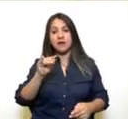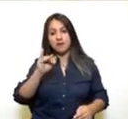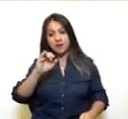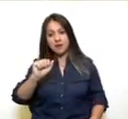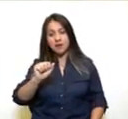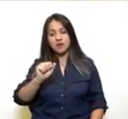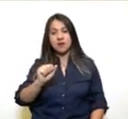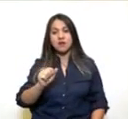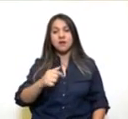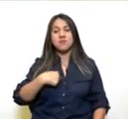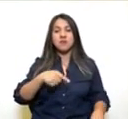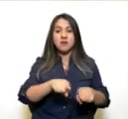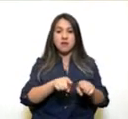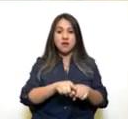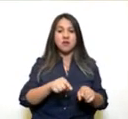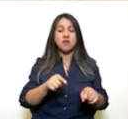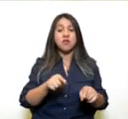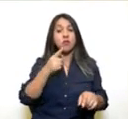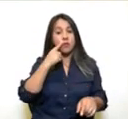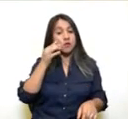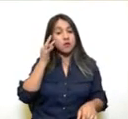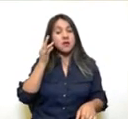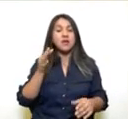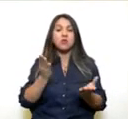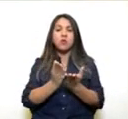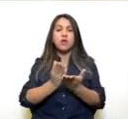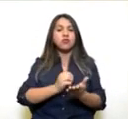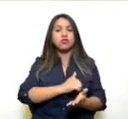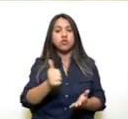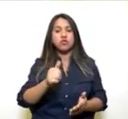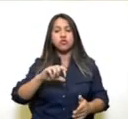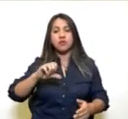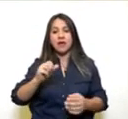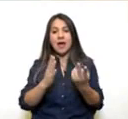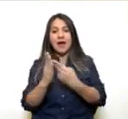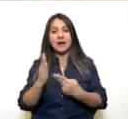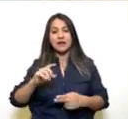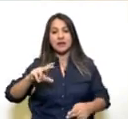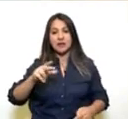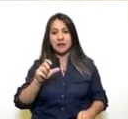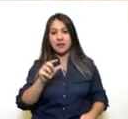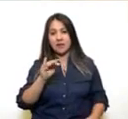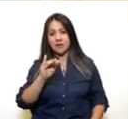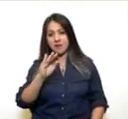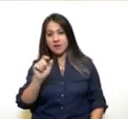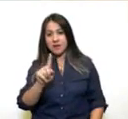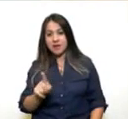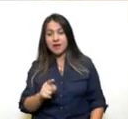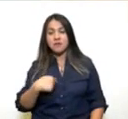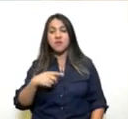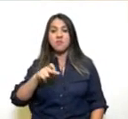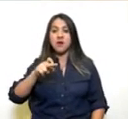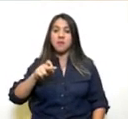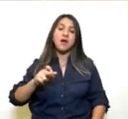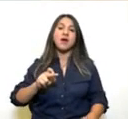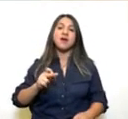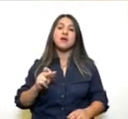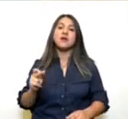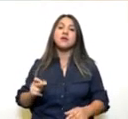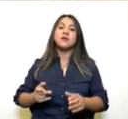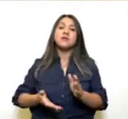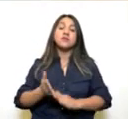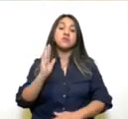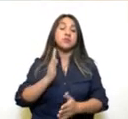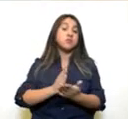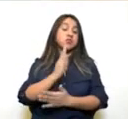estudiaron todos en la artes gráficas mi padre salió para trabajar y ayudar a mantener